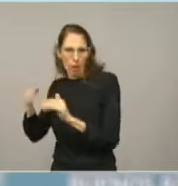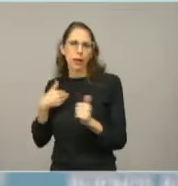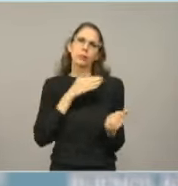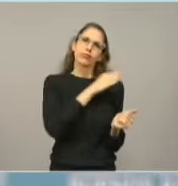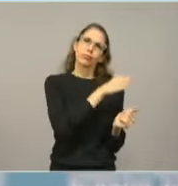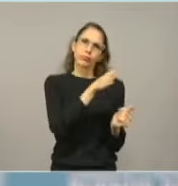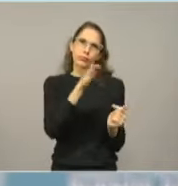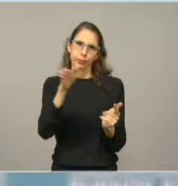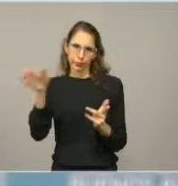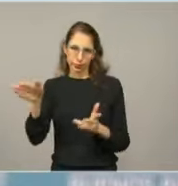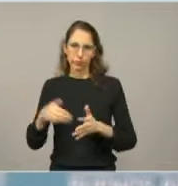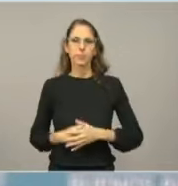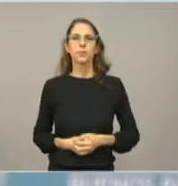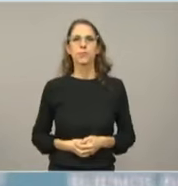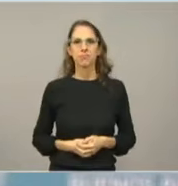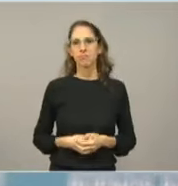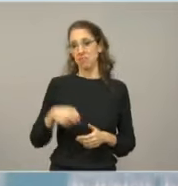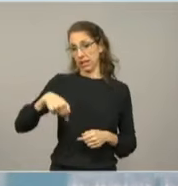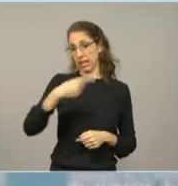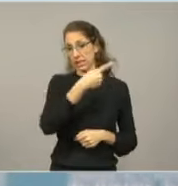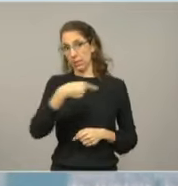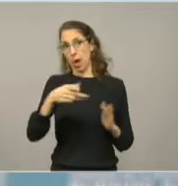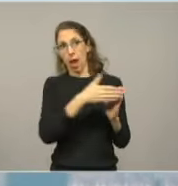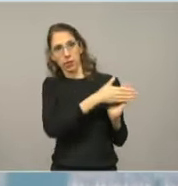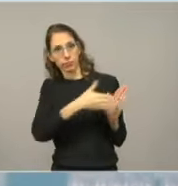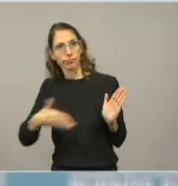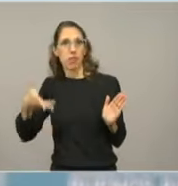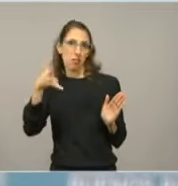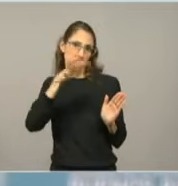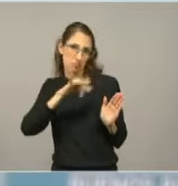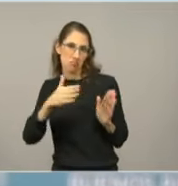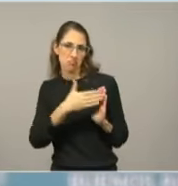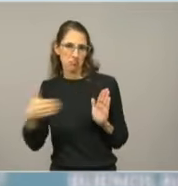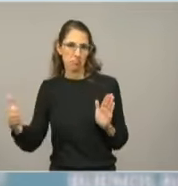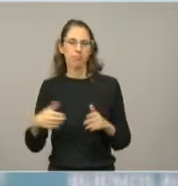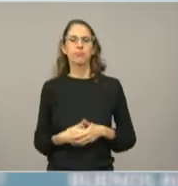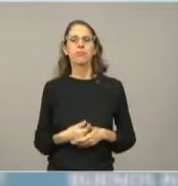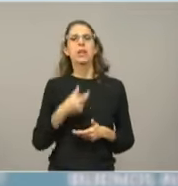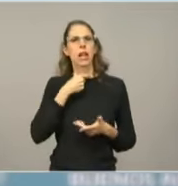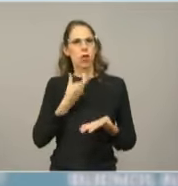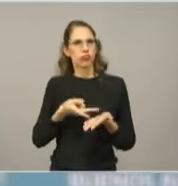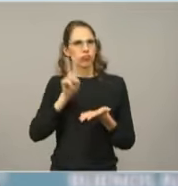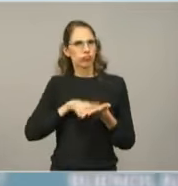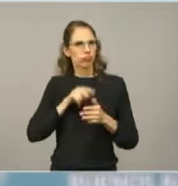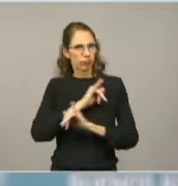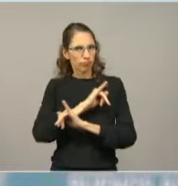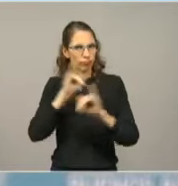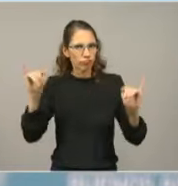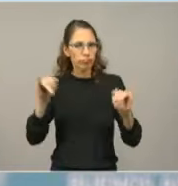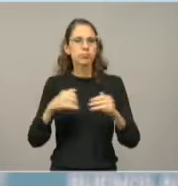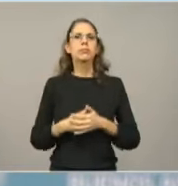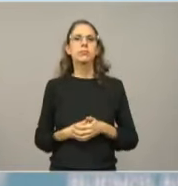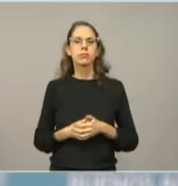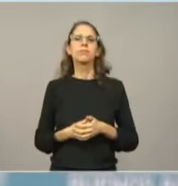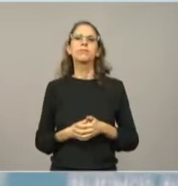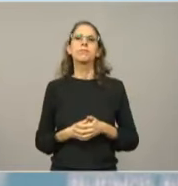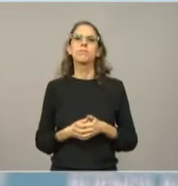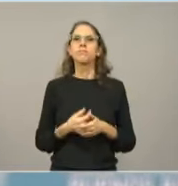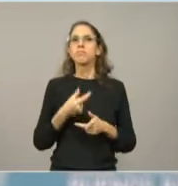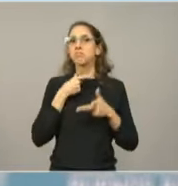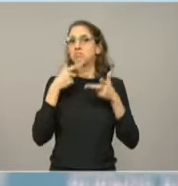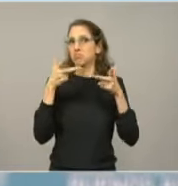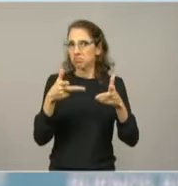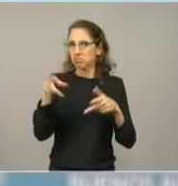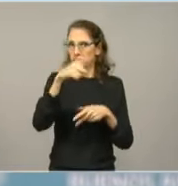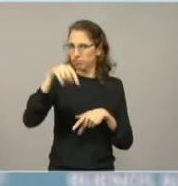eh el gobernador durante esta semana quiero repetir en esta ocasión también quiero hacer un recordatorio